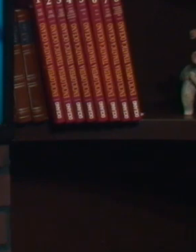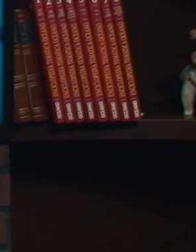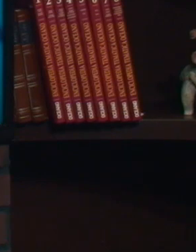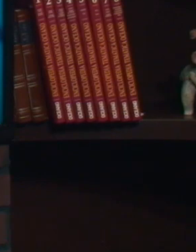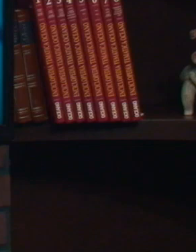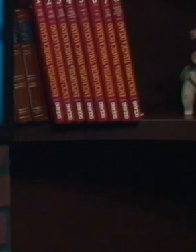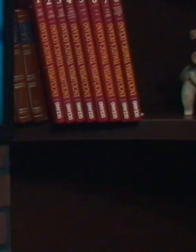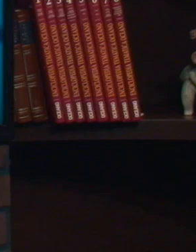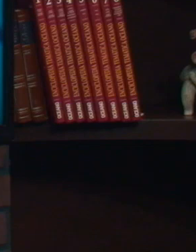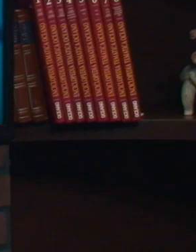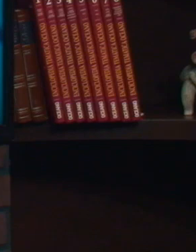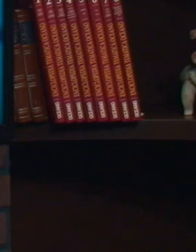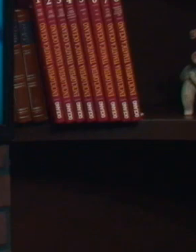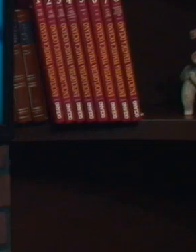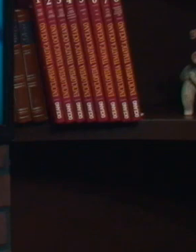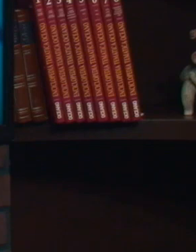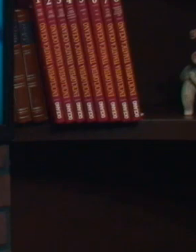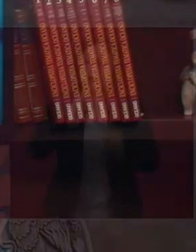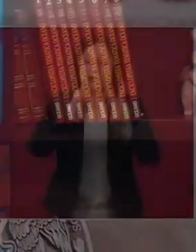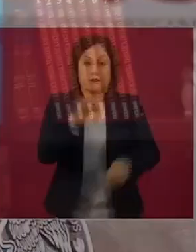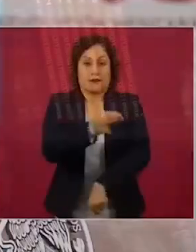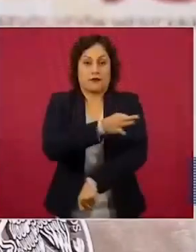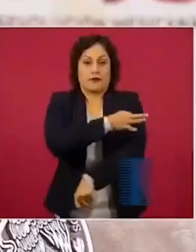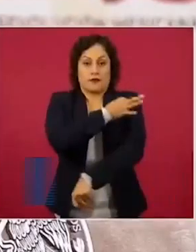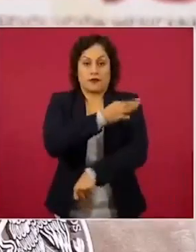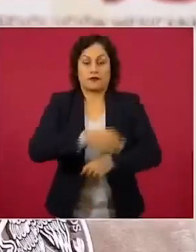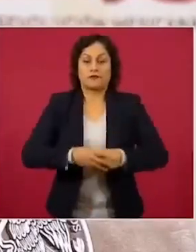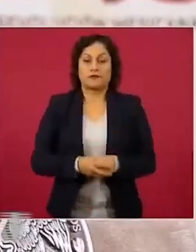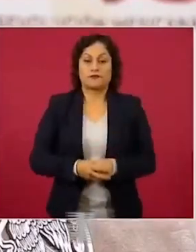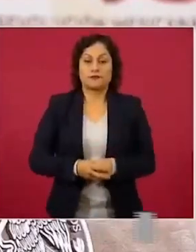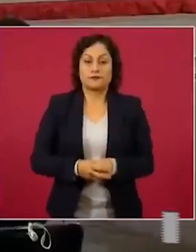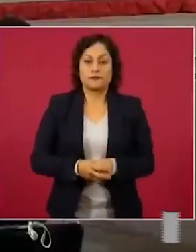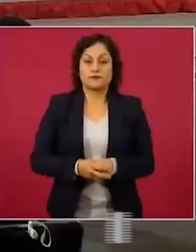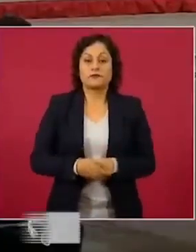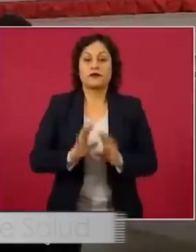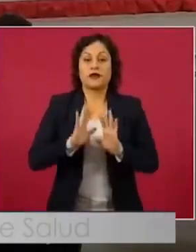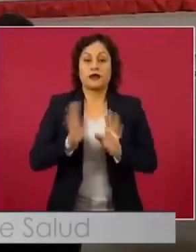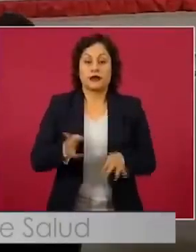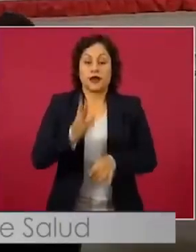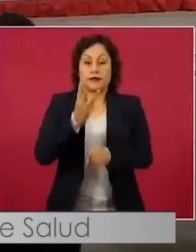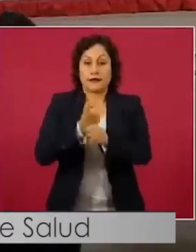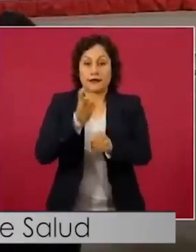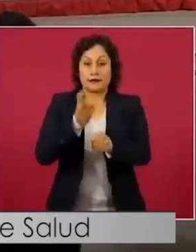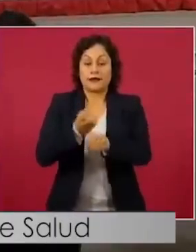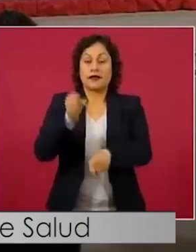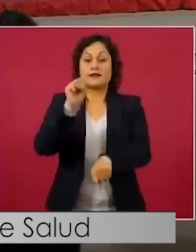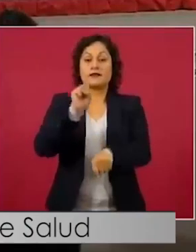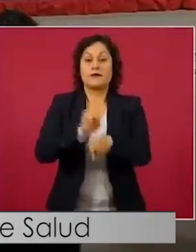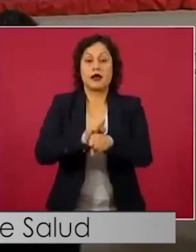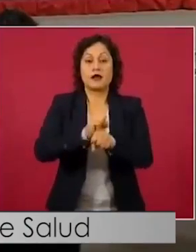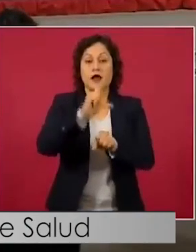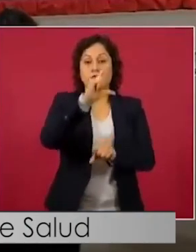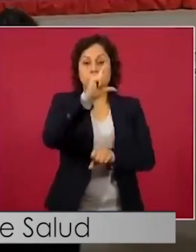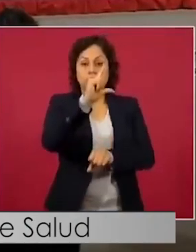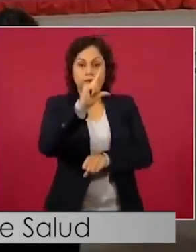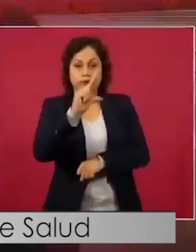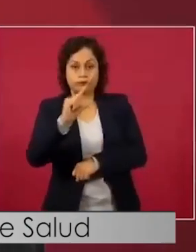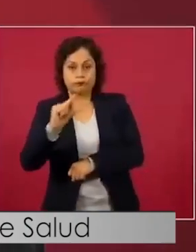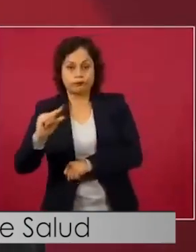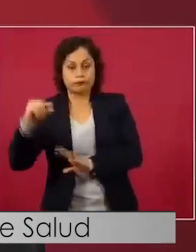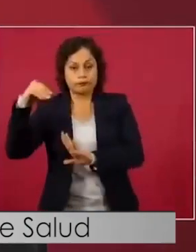por COVID-19. Tenemos la tercera semana de reducción sostenida y grande de